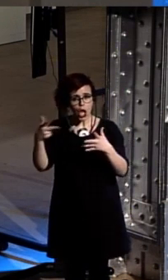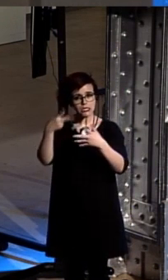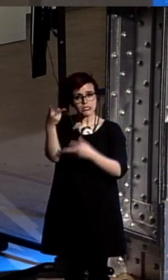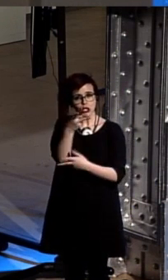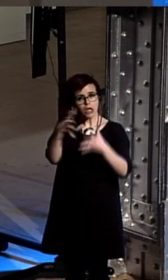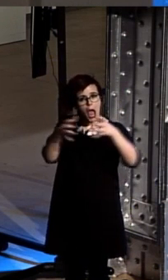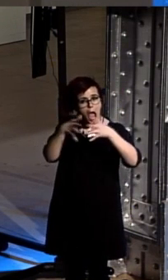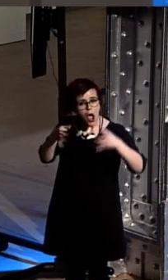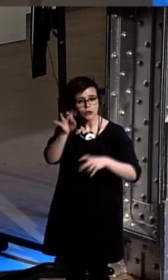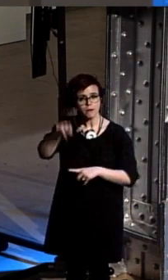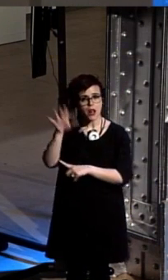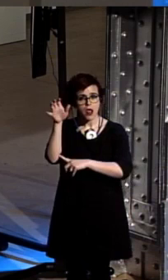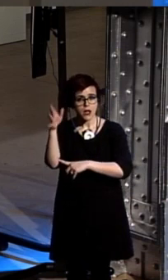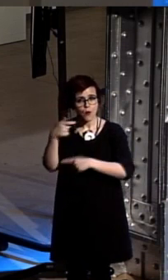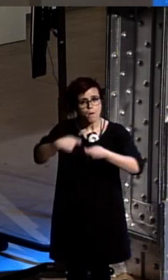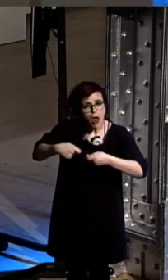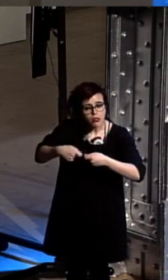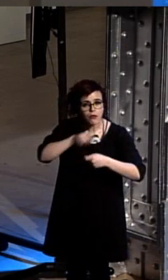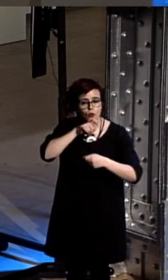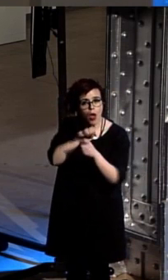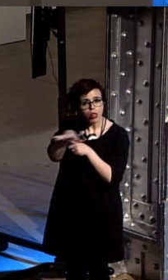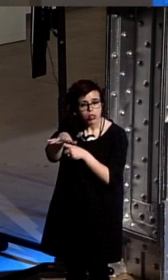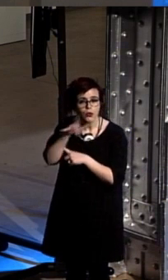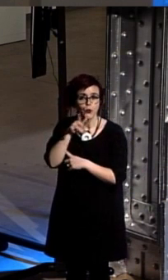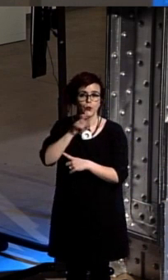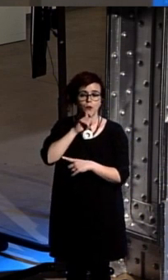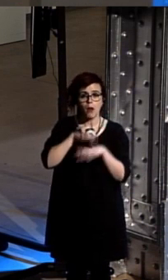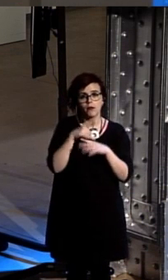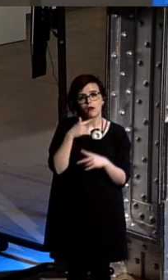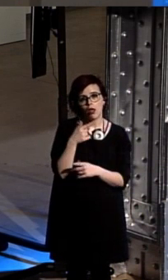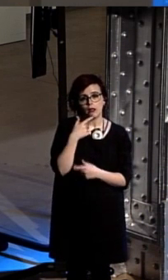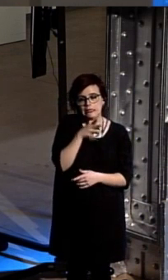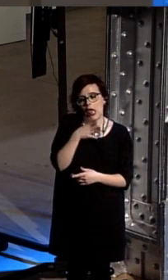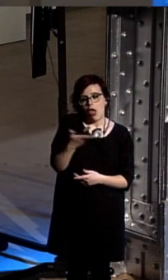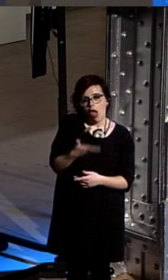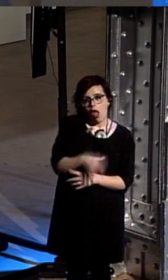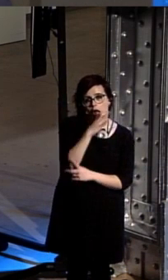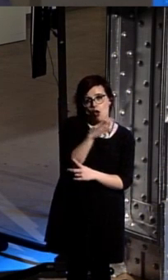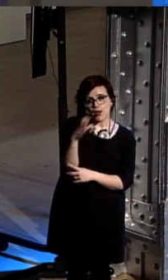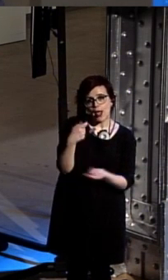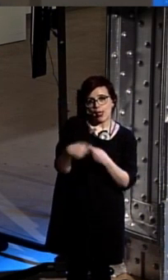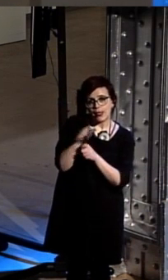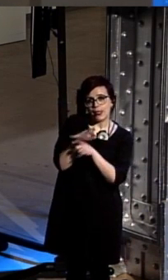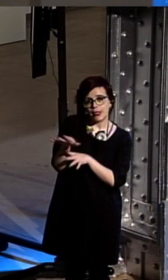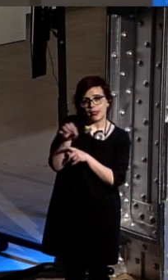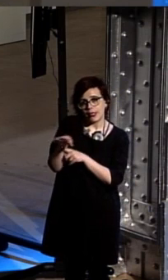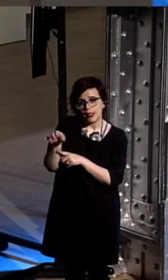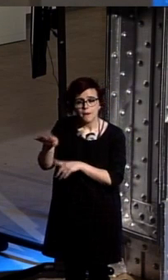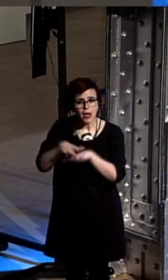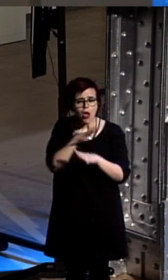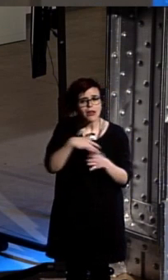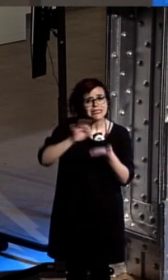Hay otras empresas de neuromarketing, por ejemplo, que están seguramente cansados de vender Coca-Cola. Lo que quieren es intentar ayudar a